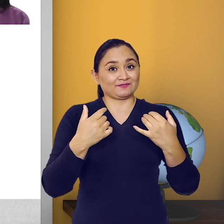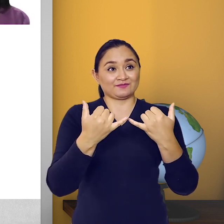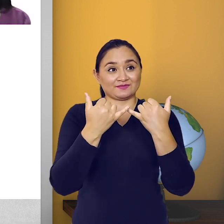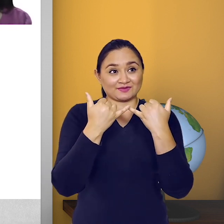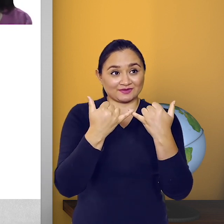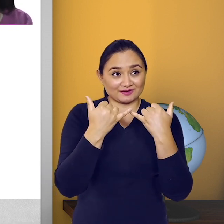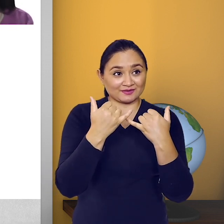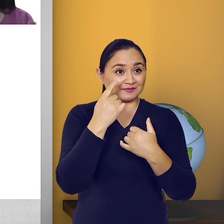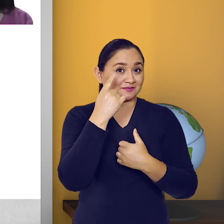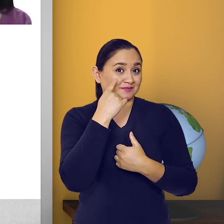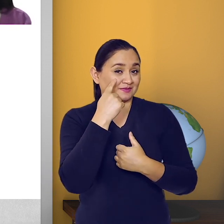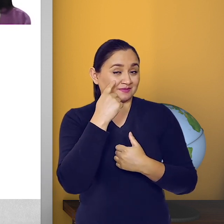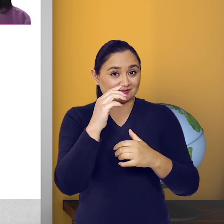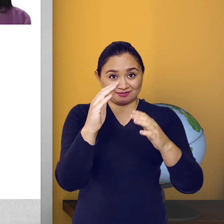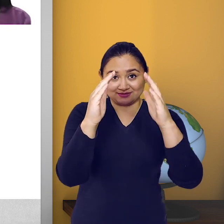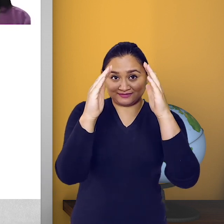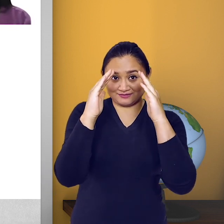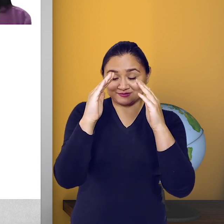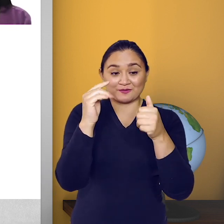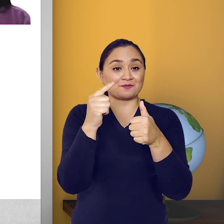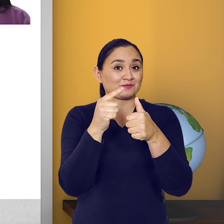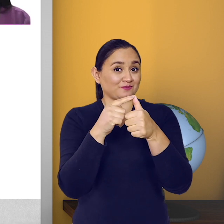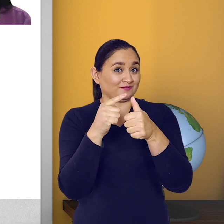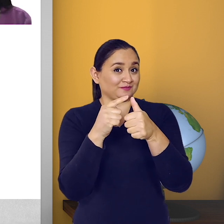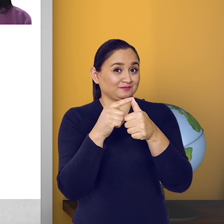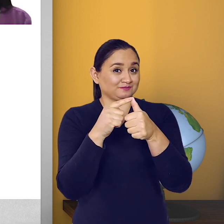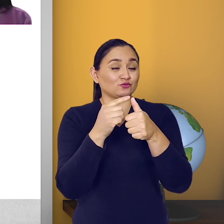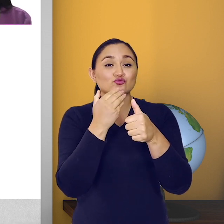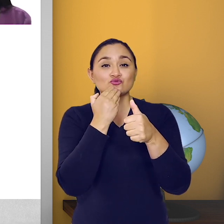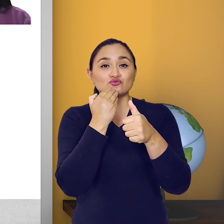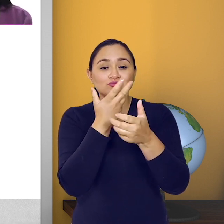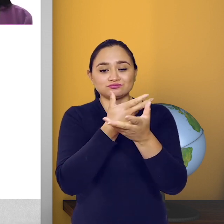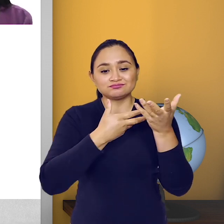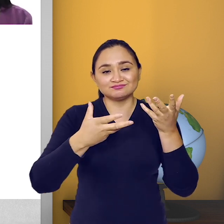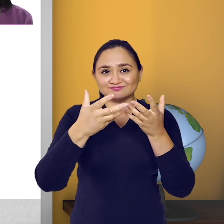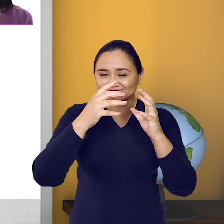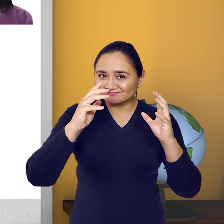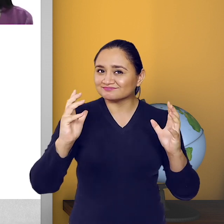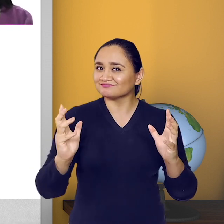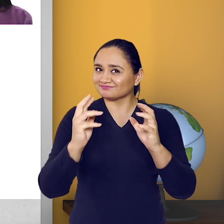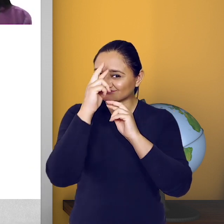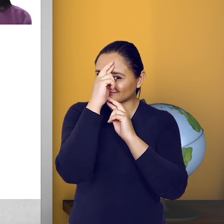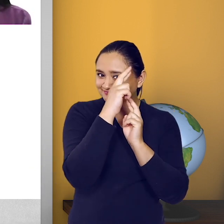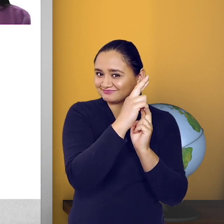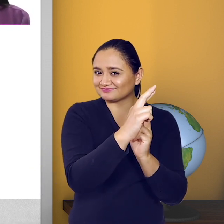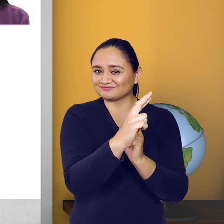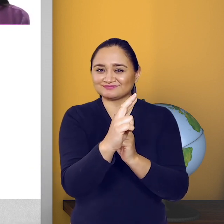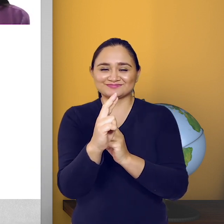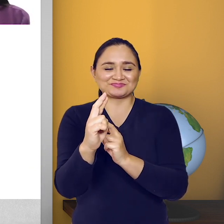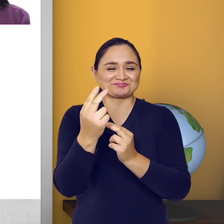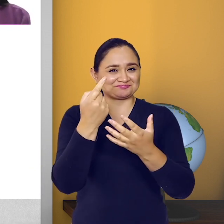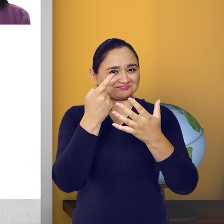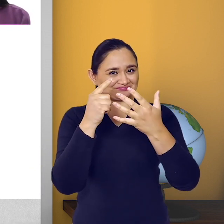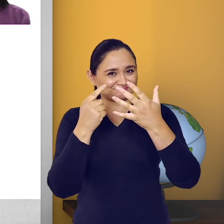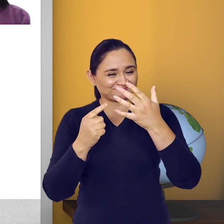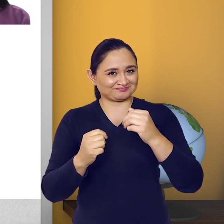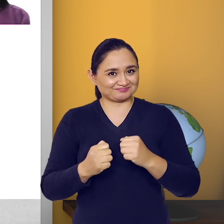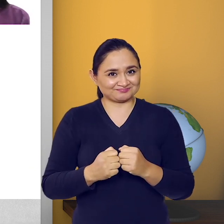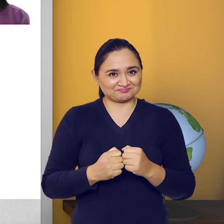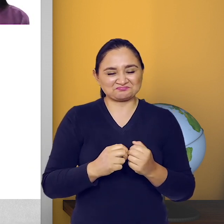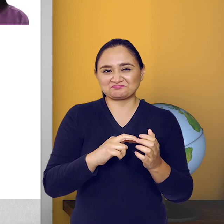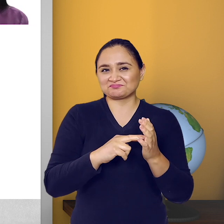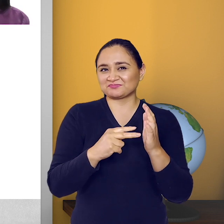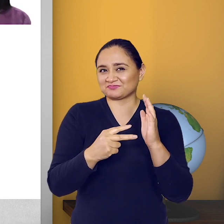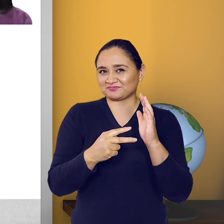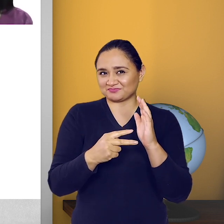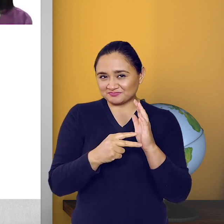el punto número 1, que se refiere a promover un clima de buen trato y respeto a la diversidad. Quiere